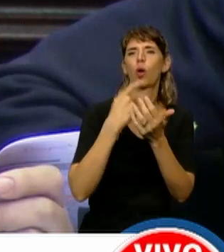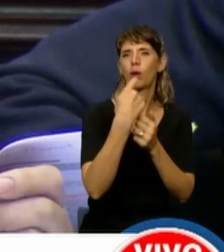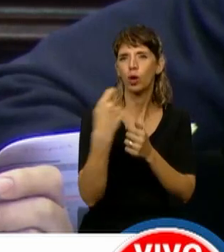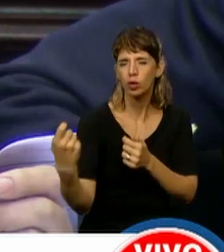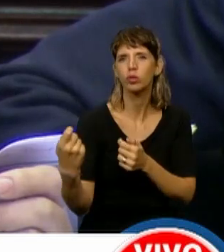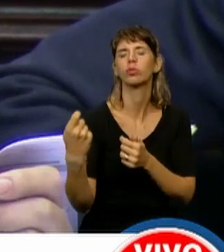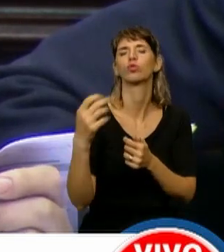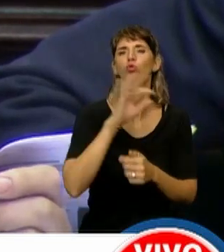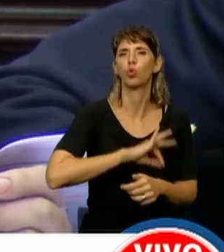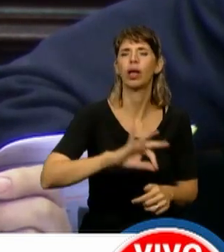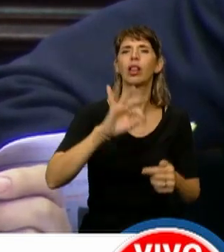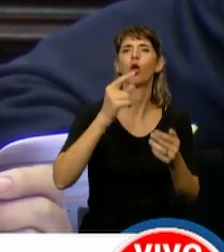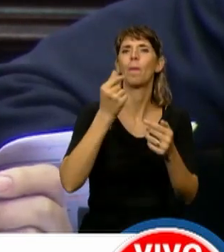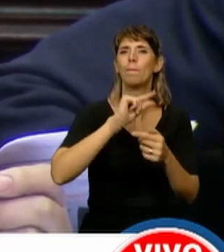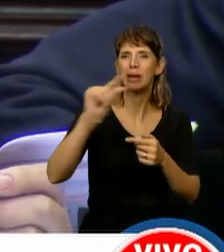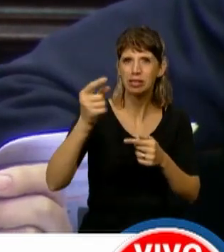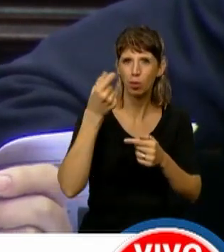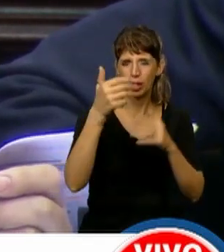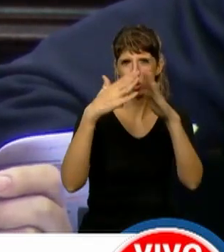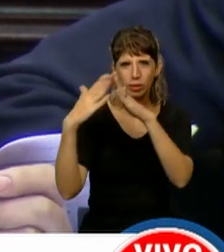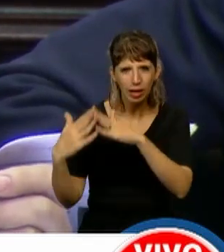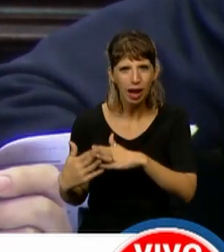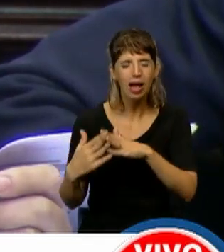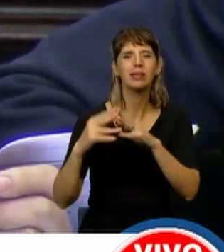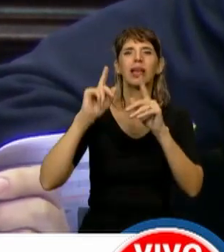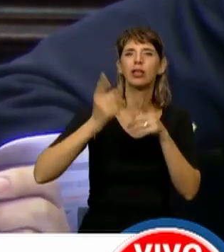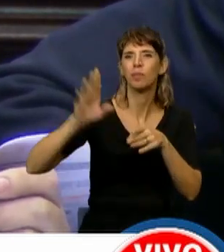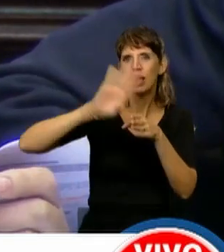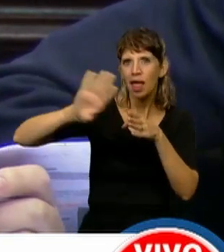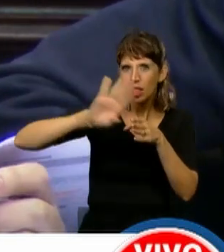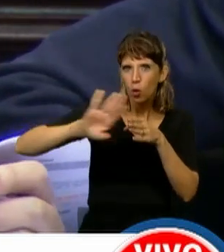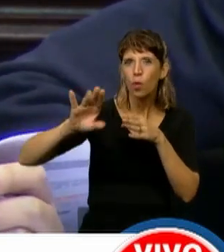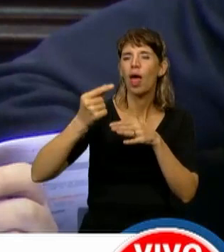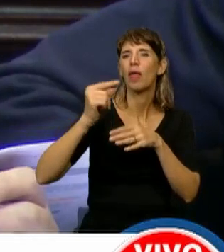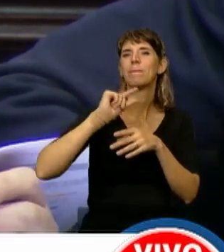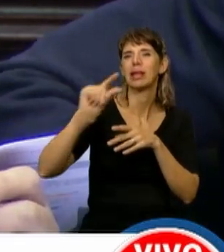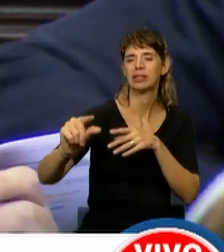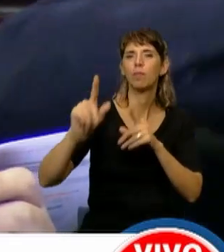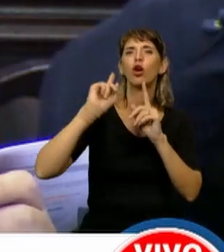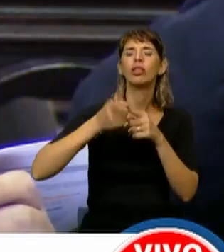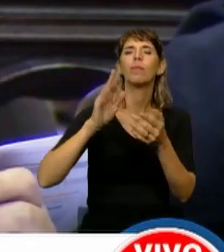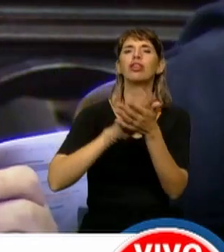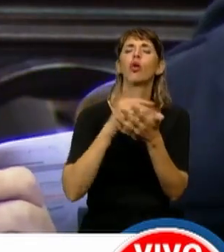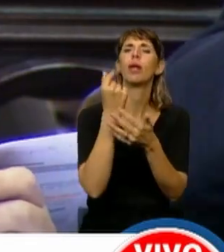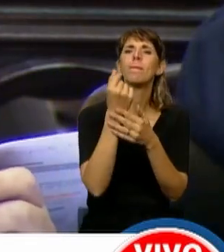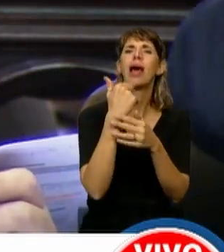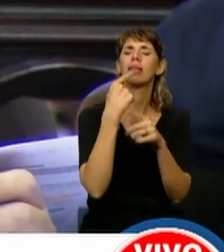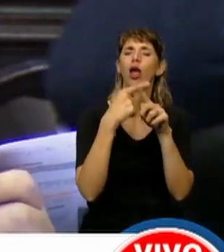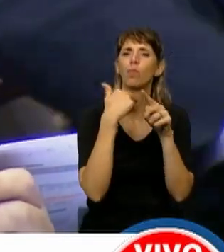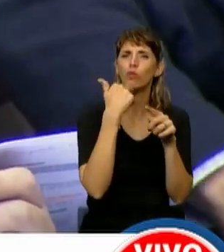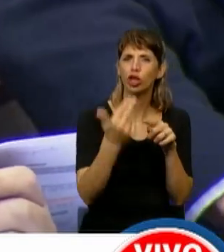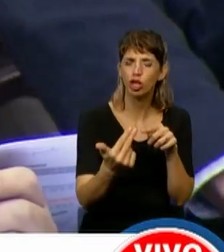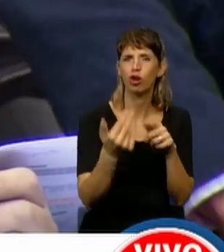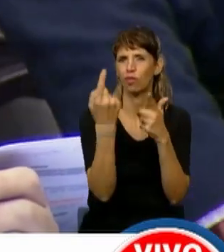créditos hipotecarios, en los coeficientes de la deuda de los créditos hipotecarios y fundamentalmente la asignación familiar, es un gran